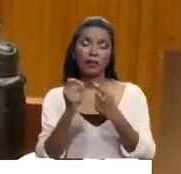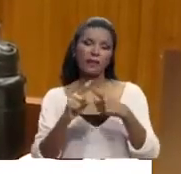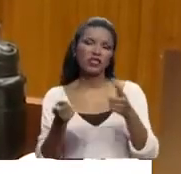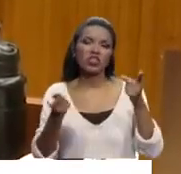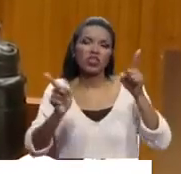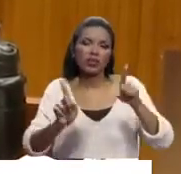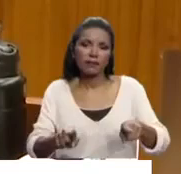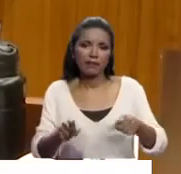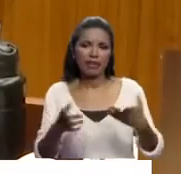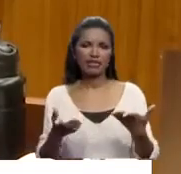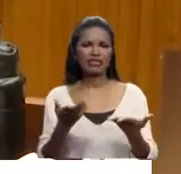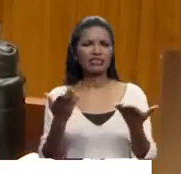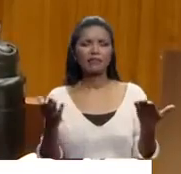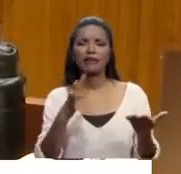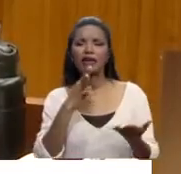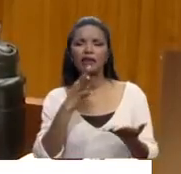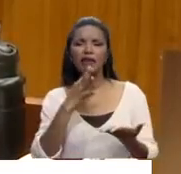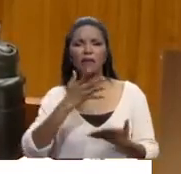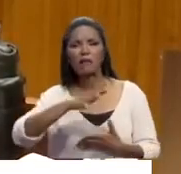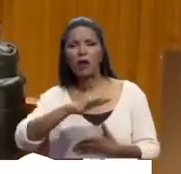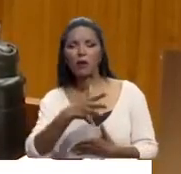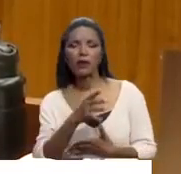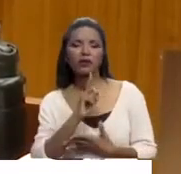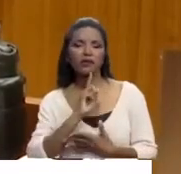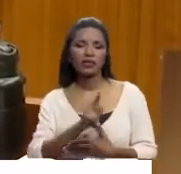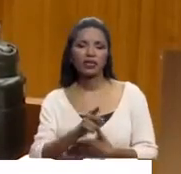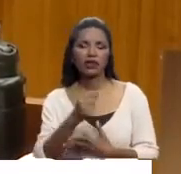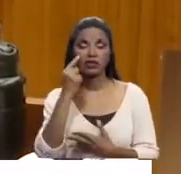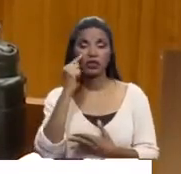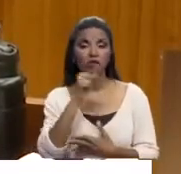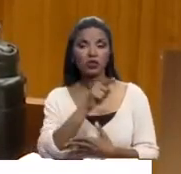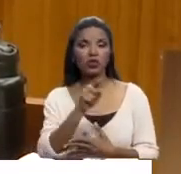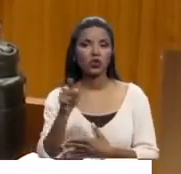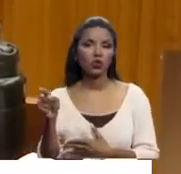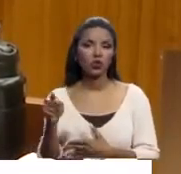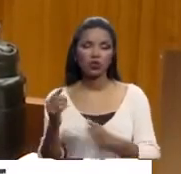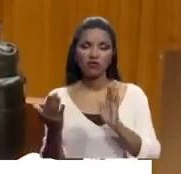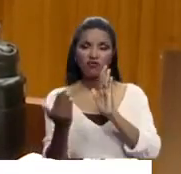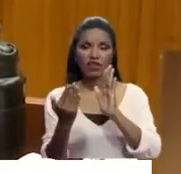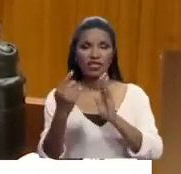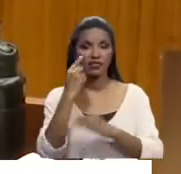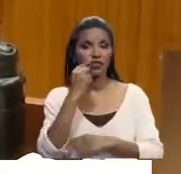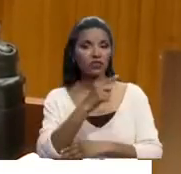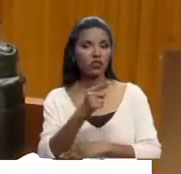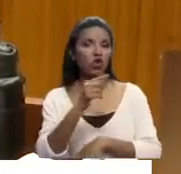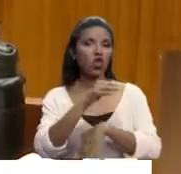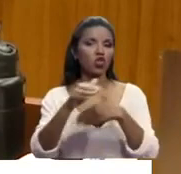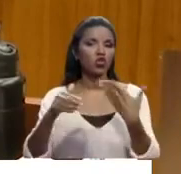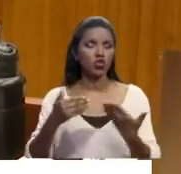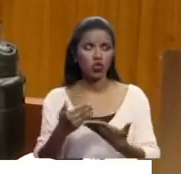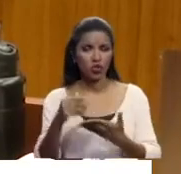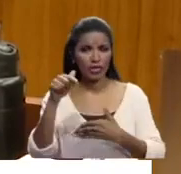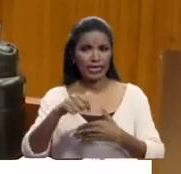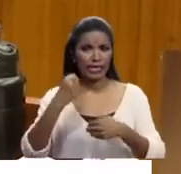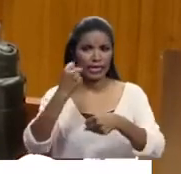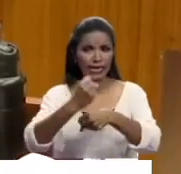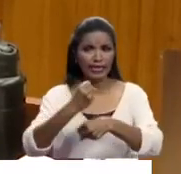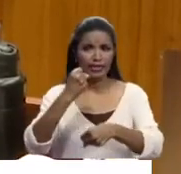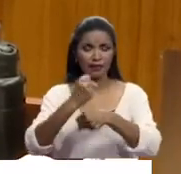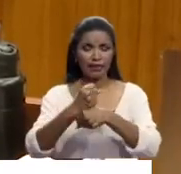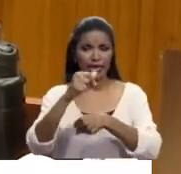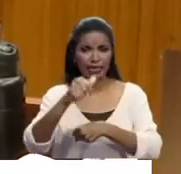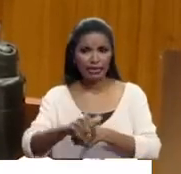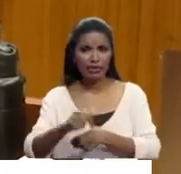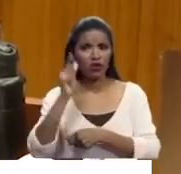ocurre, que se le dicen medias verdades. Y se los digo ahora mirándolos a la cara. Yo creo que todo funcionario público de